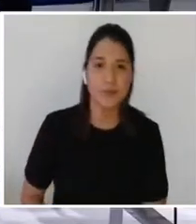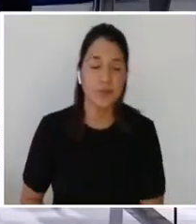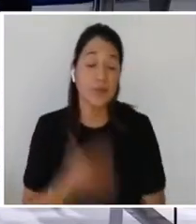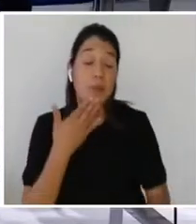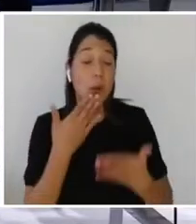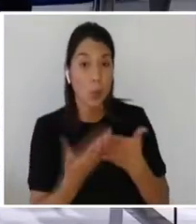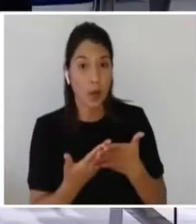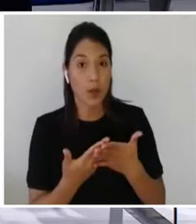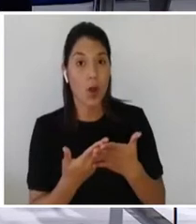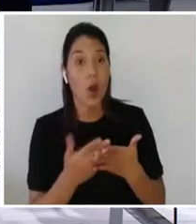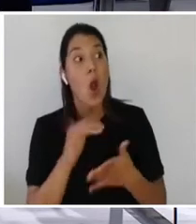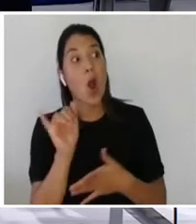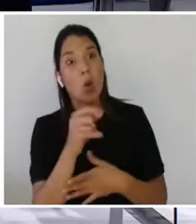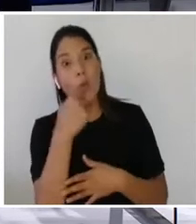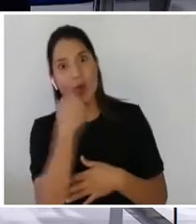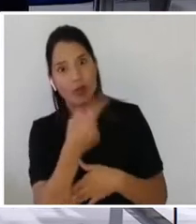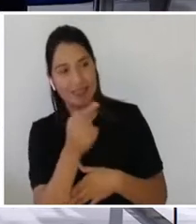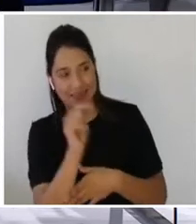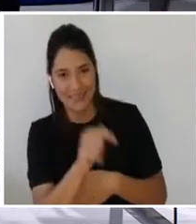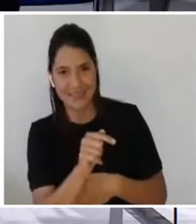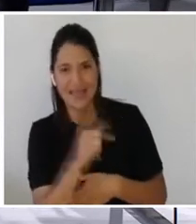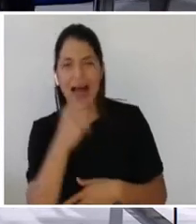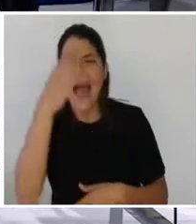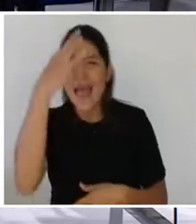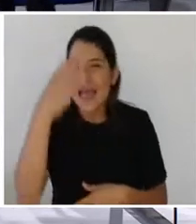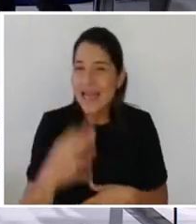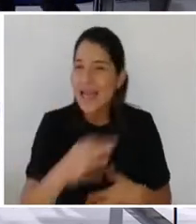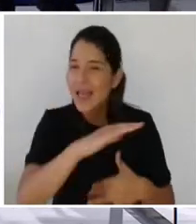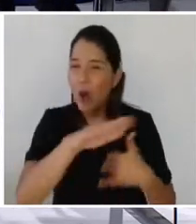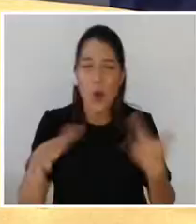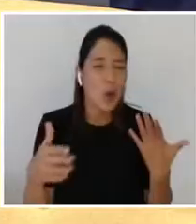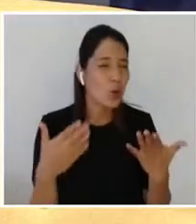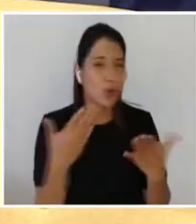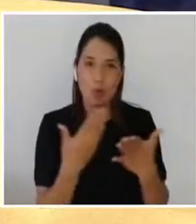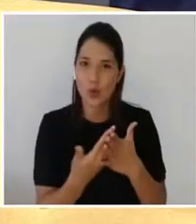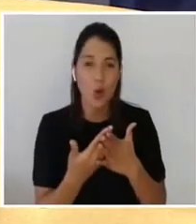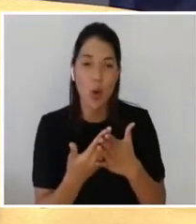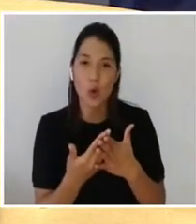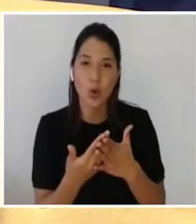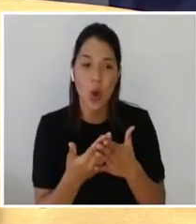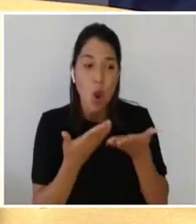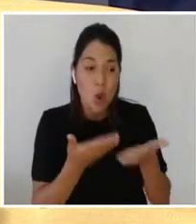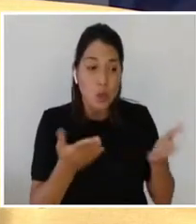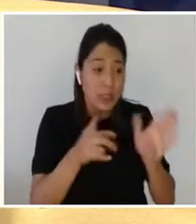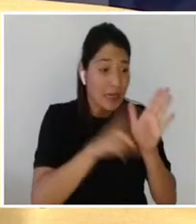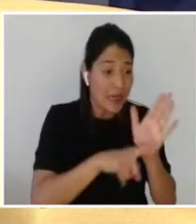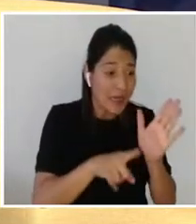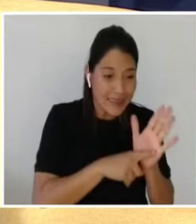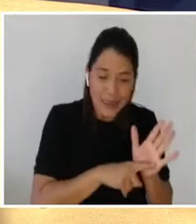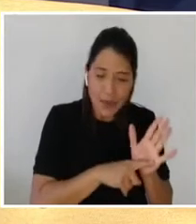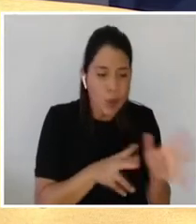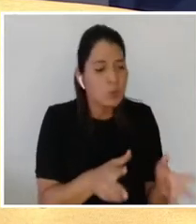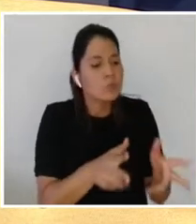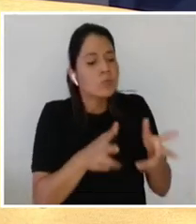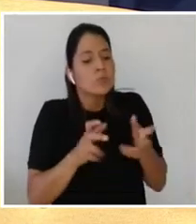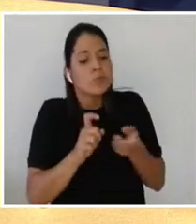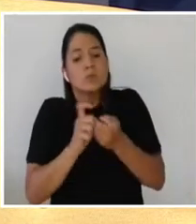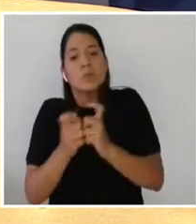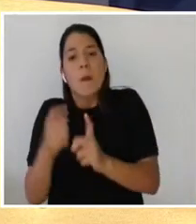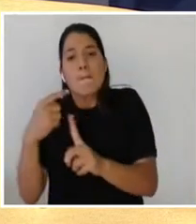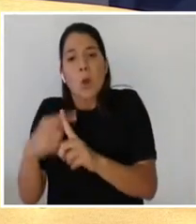como lo dice ella, creo que todo esto, ¿verdad?, todo lo negativo hay que transformarlo y hacerlo algo positivo, una oportunidad de mejora y